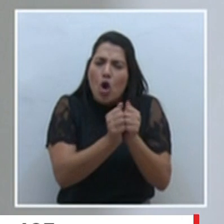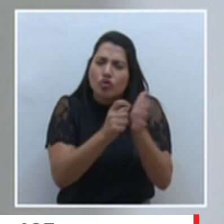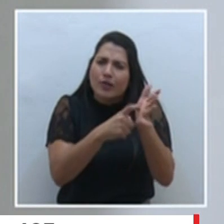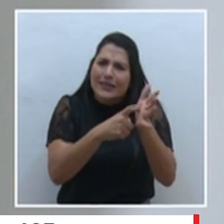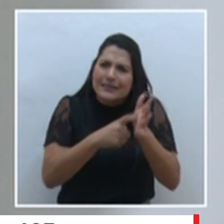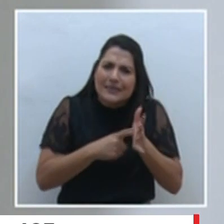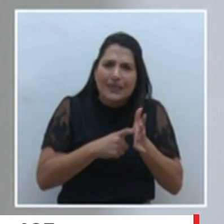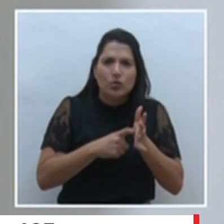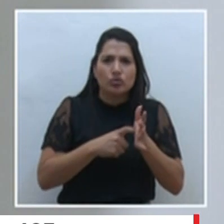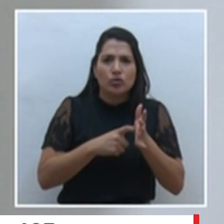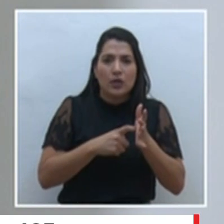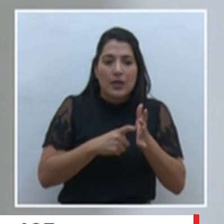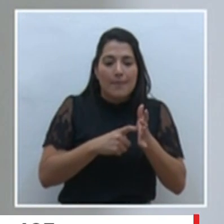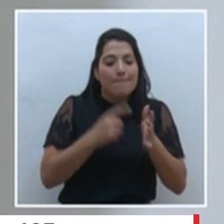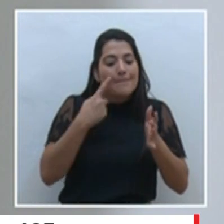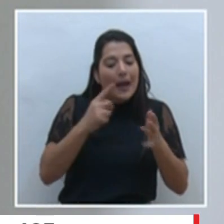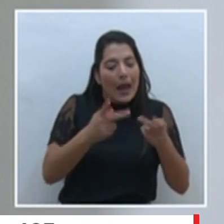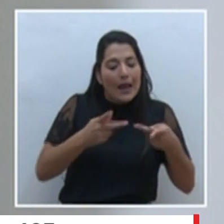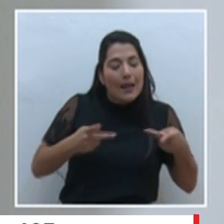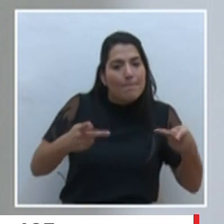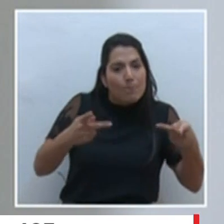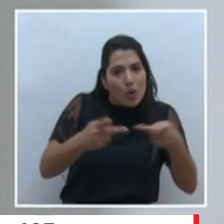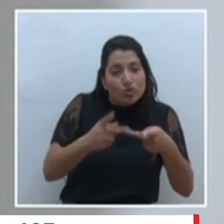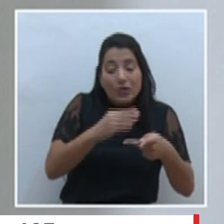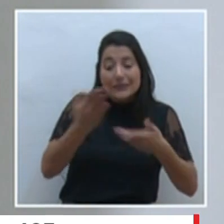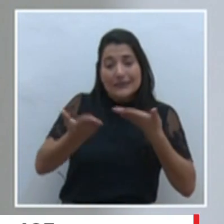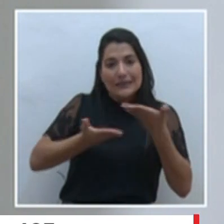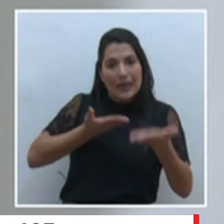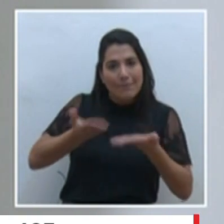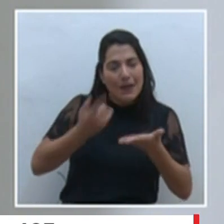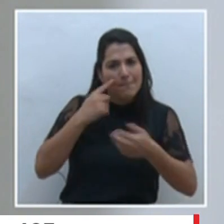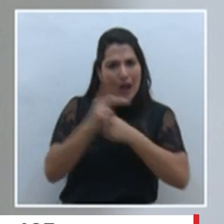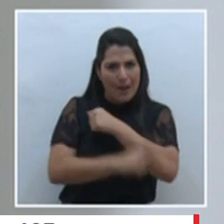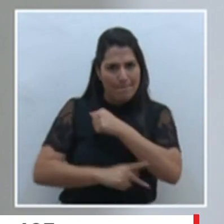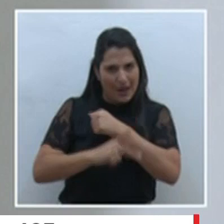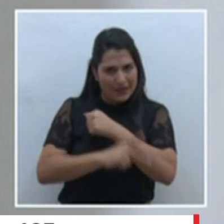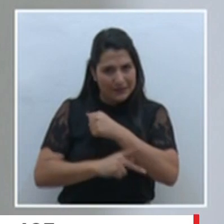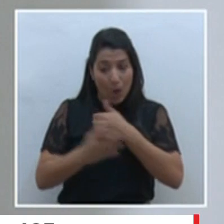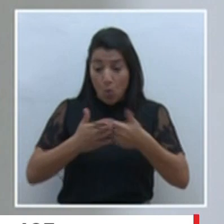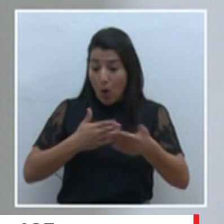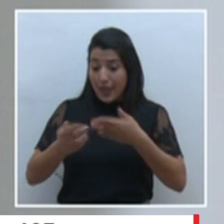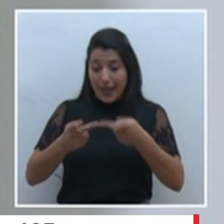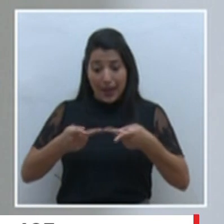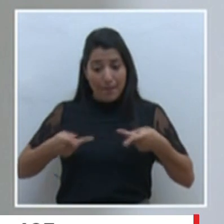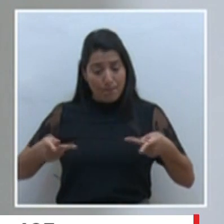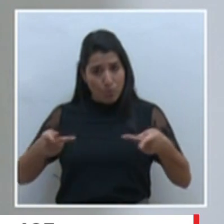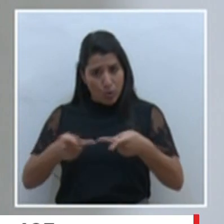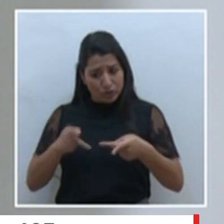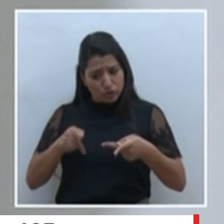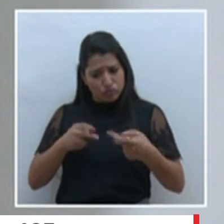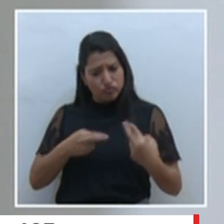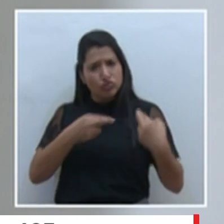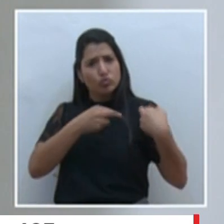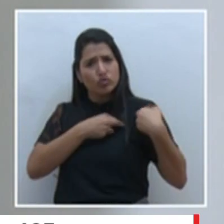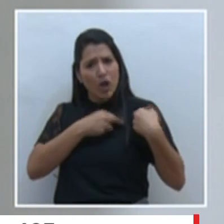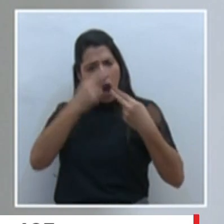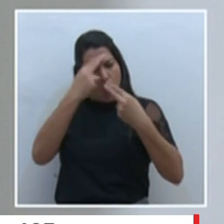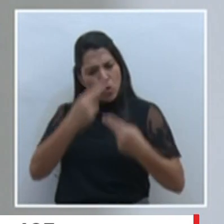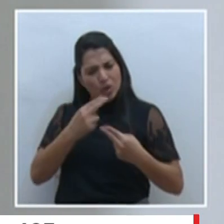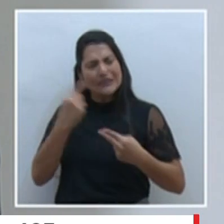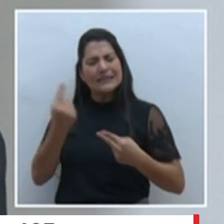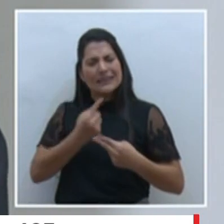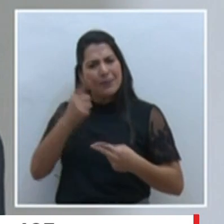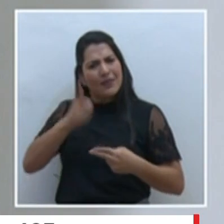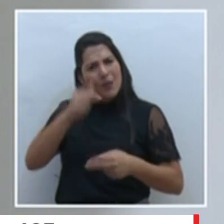país. En realidad es un honor cualquier puesto que estemos, y yo creo que esa responsabilidad, ese honor, tenemos que siempre tenerlo presente en el momento que